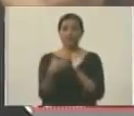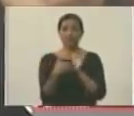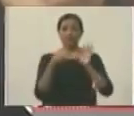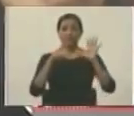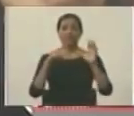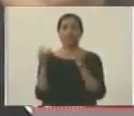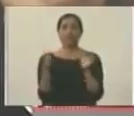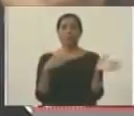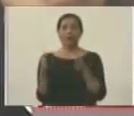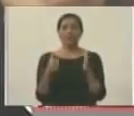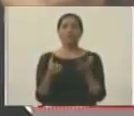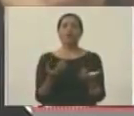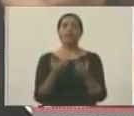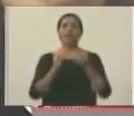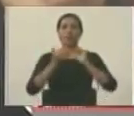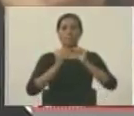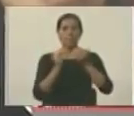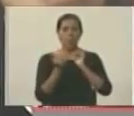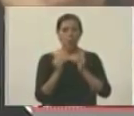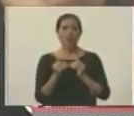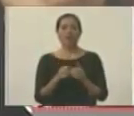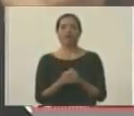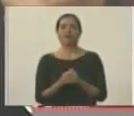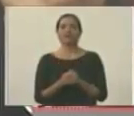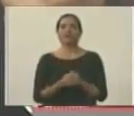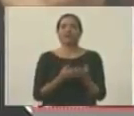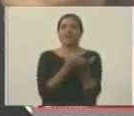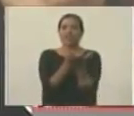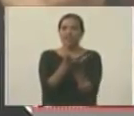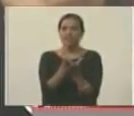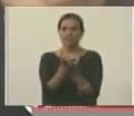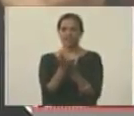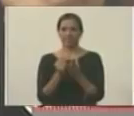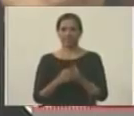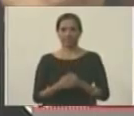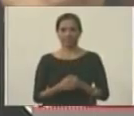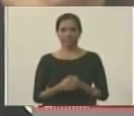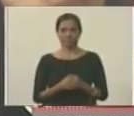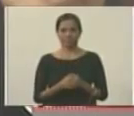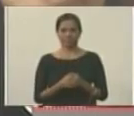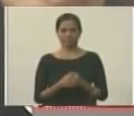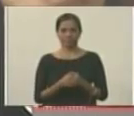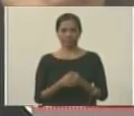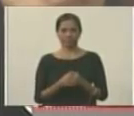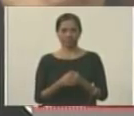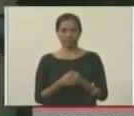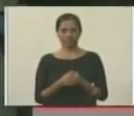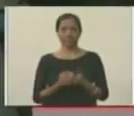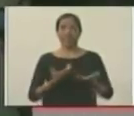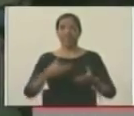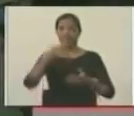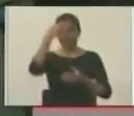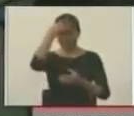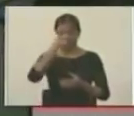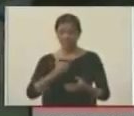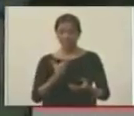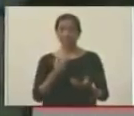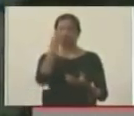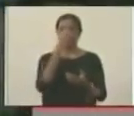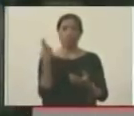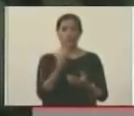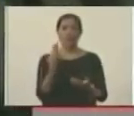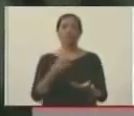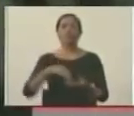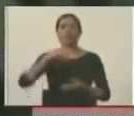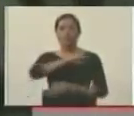moral combativa, la lealtad, la subordinación, la obediencia, la disciplina y el compromiso de la Fuerza Armada Nacional Bolivariana como un